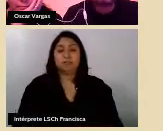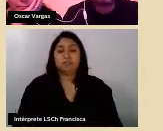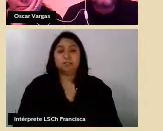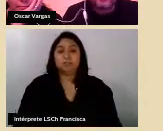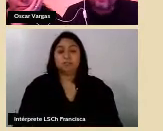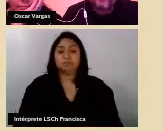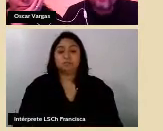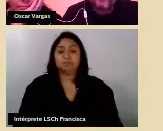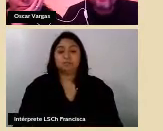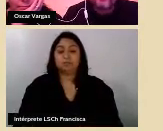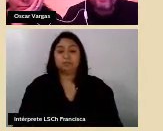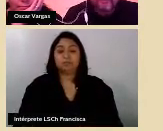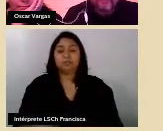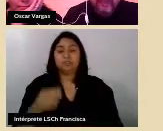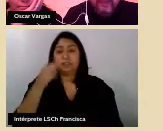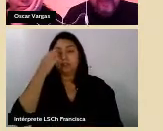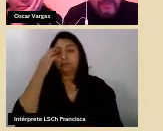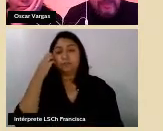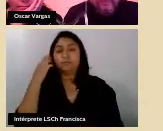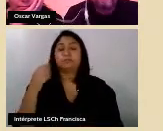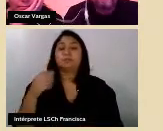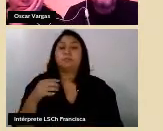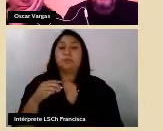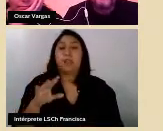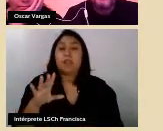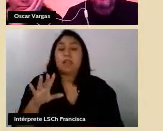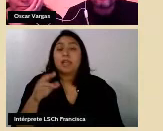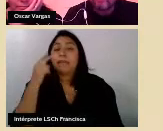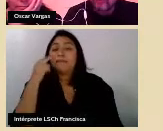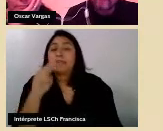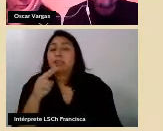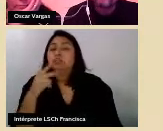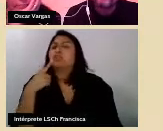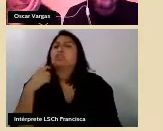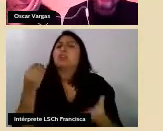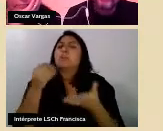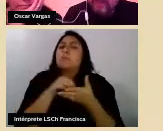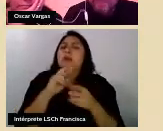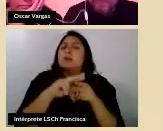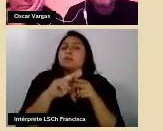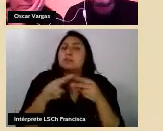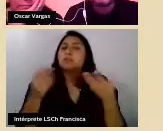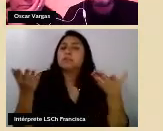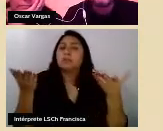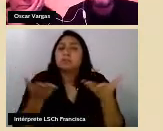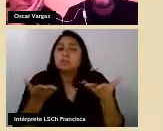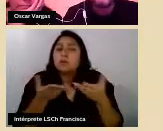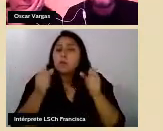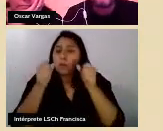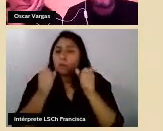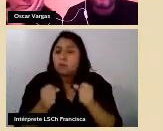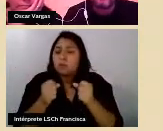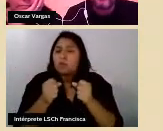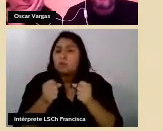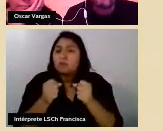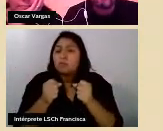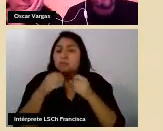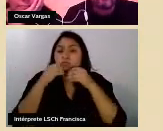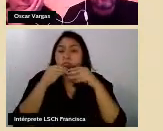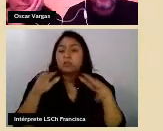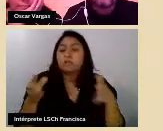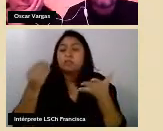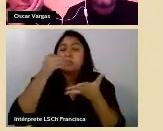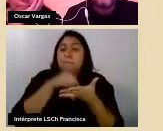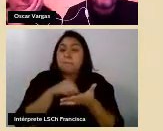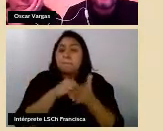seguimos conectados, seguimos viendo qué más podemos hacer, cómo podemos difundir más esta exposición que ha sido